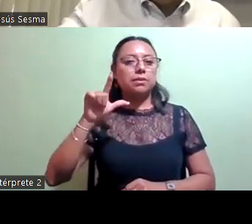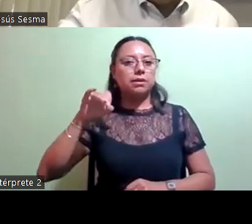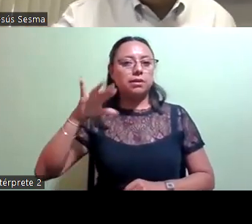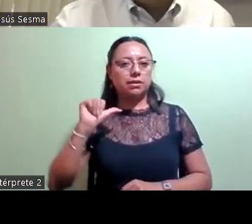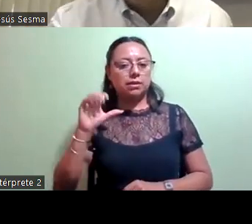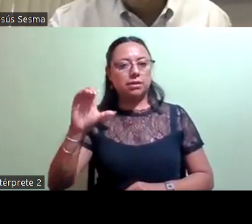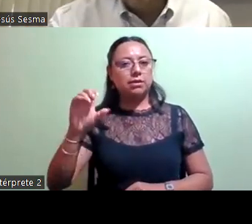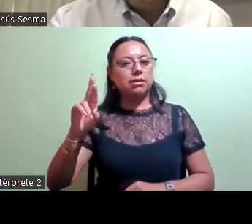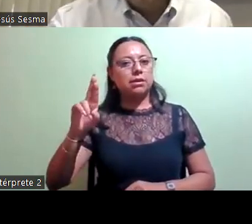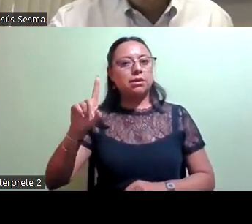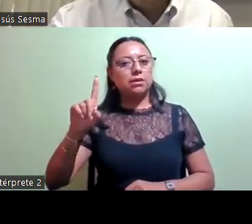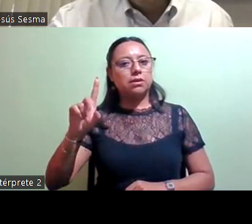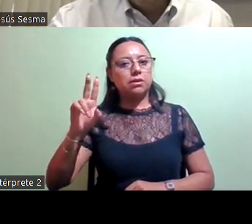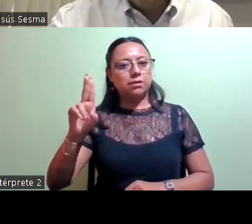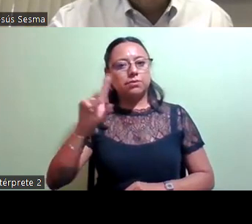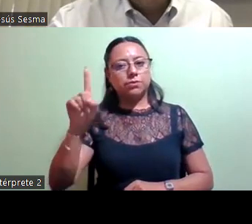Cruz.